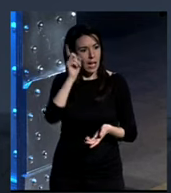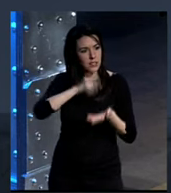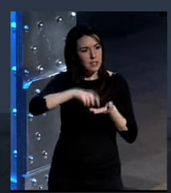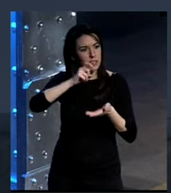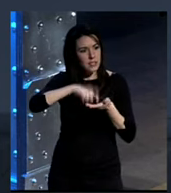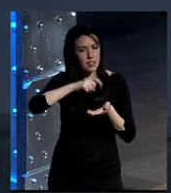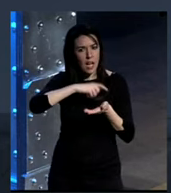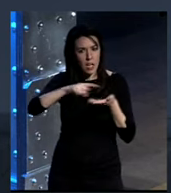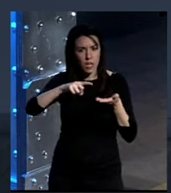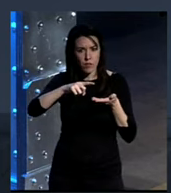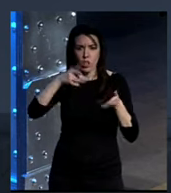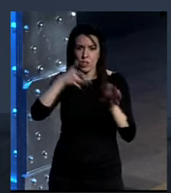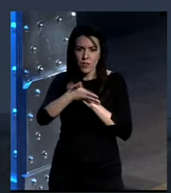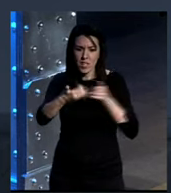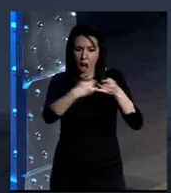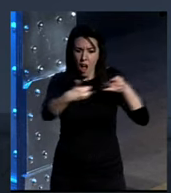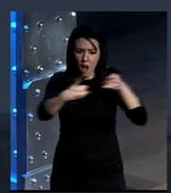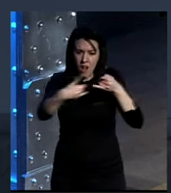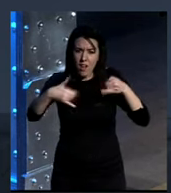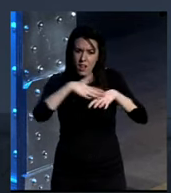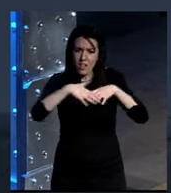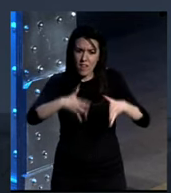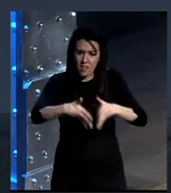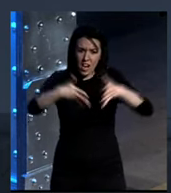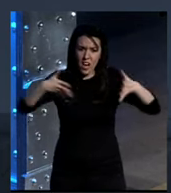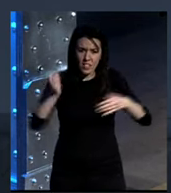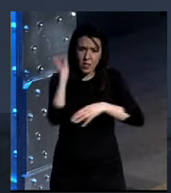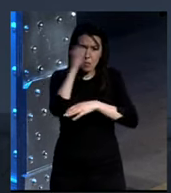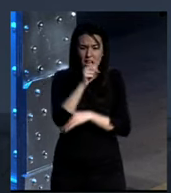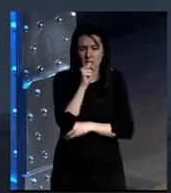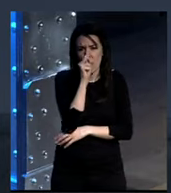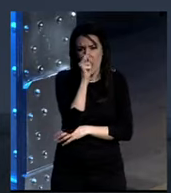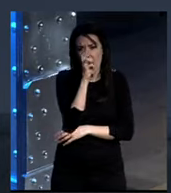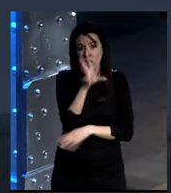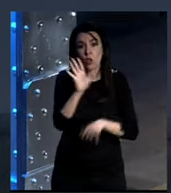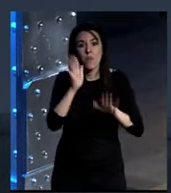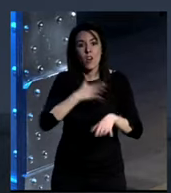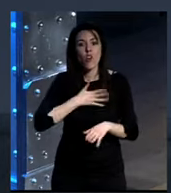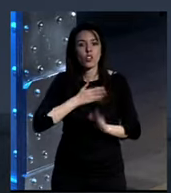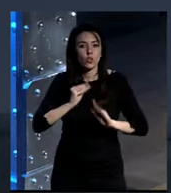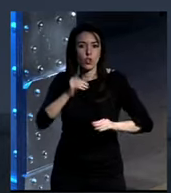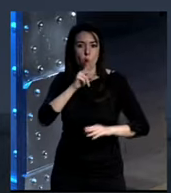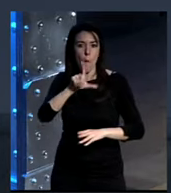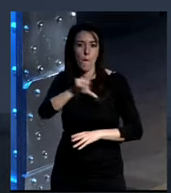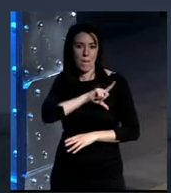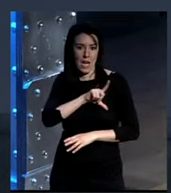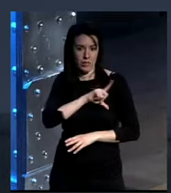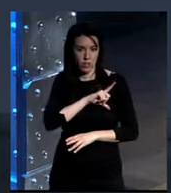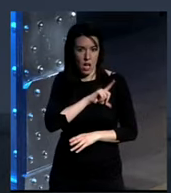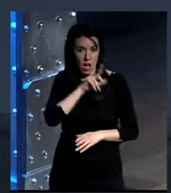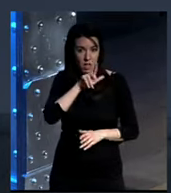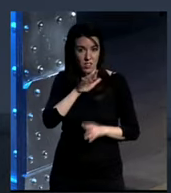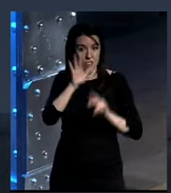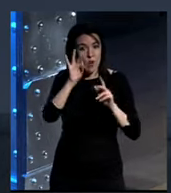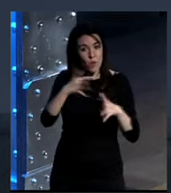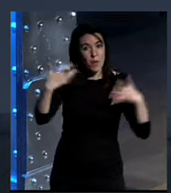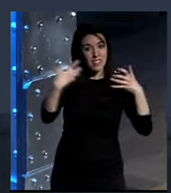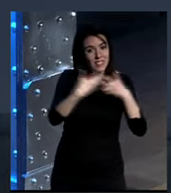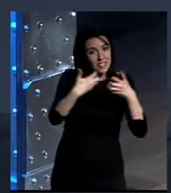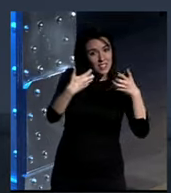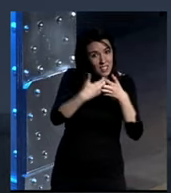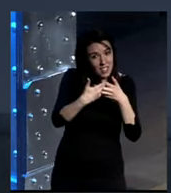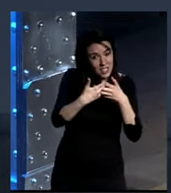existió la red más grande de telegrafía óptica y durante más años, pero era militar y tuvo que ver con la guerra de los matinés, con la